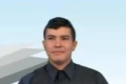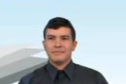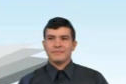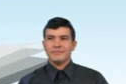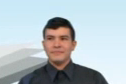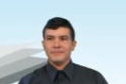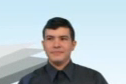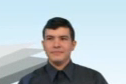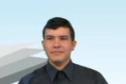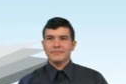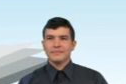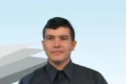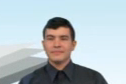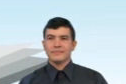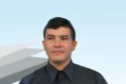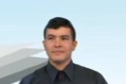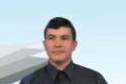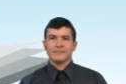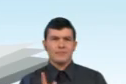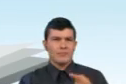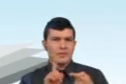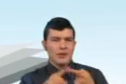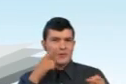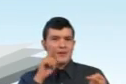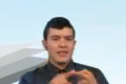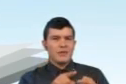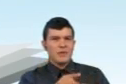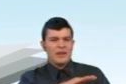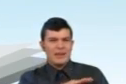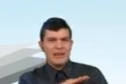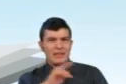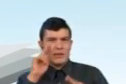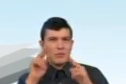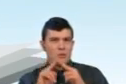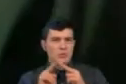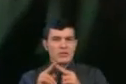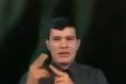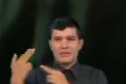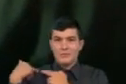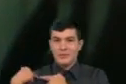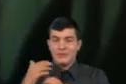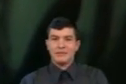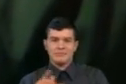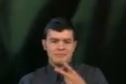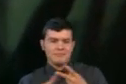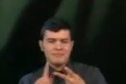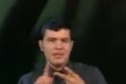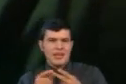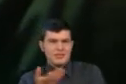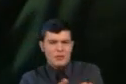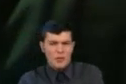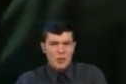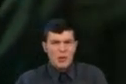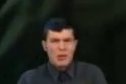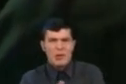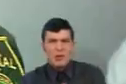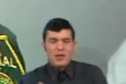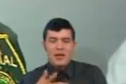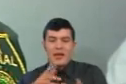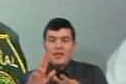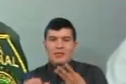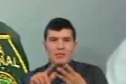policía. Segundo, pues unos procedimientos que deben desarrollar. Y tercero, pues la socialización, dado que esta